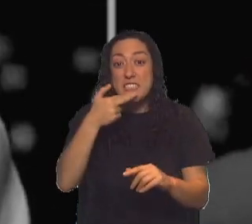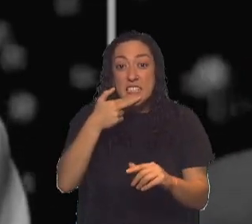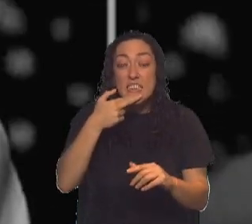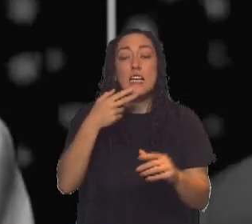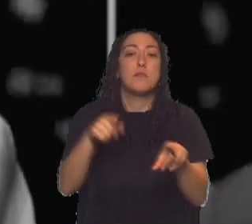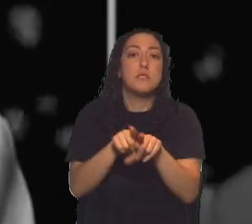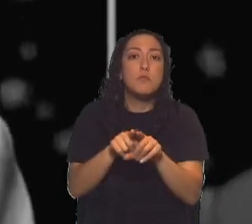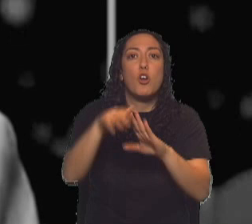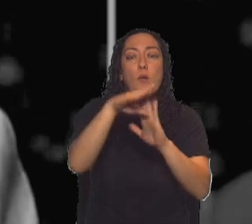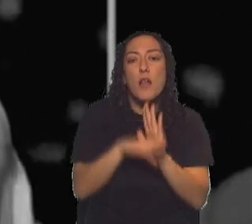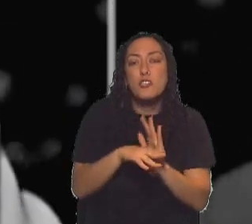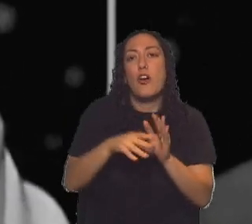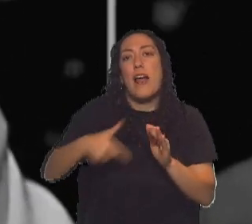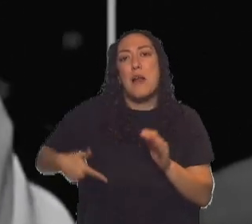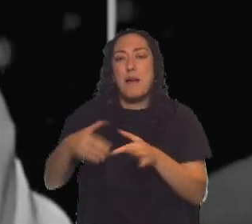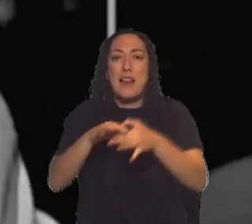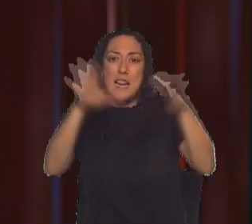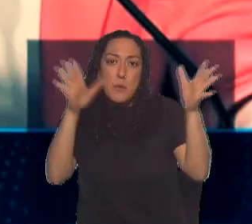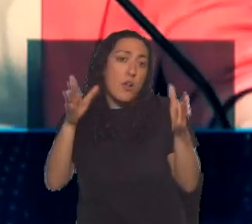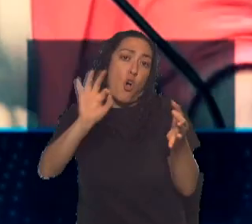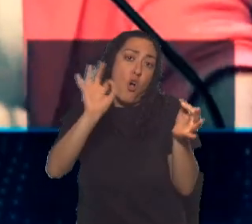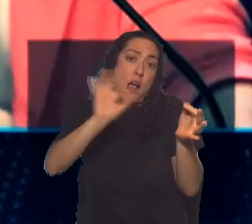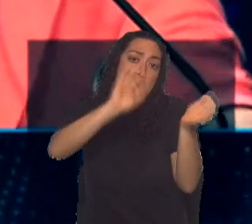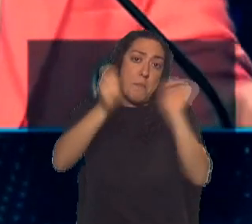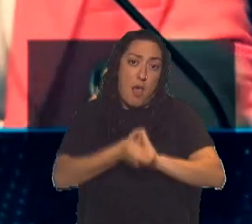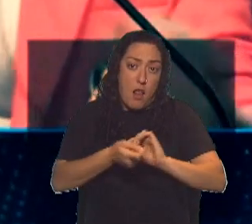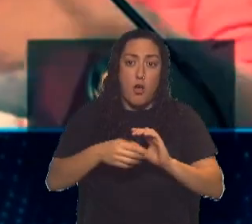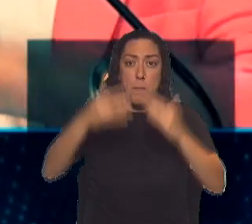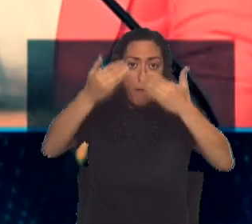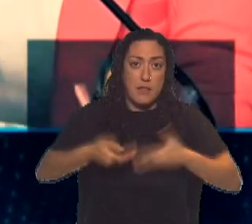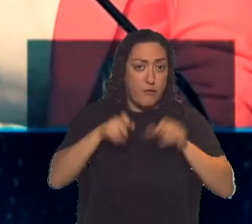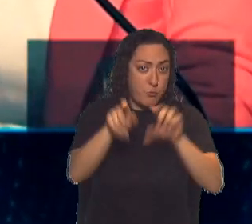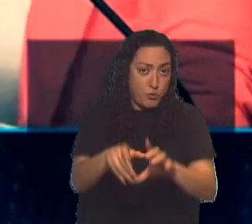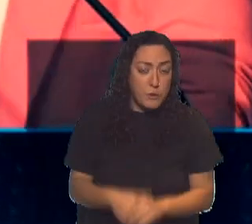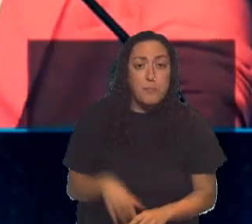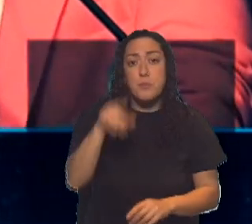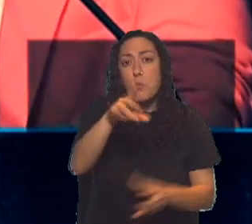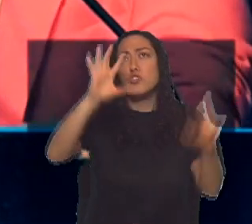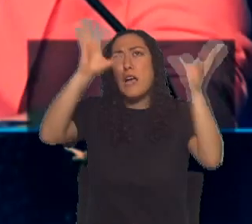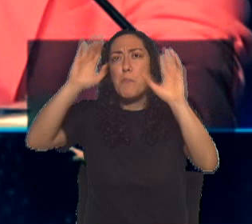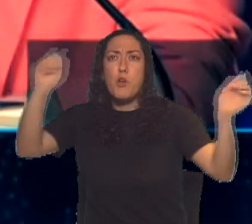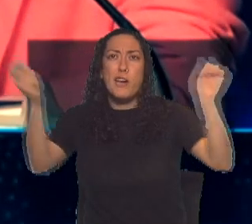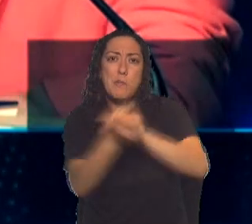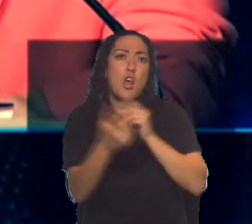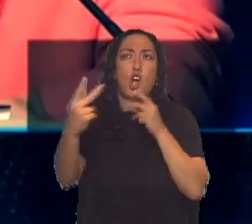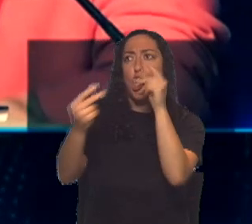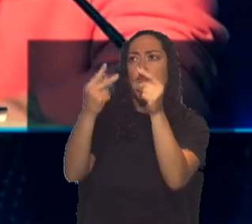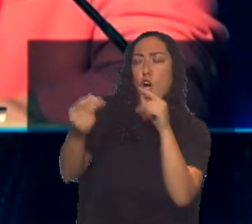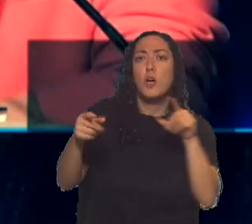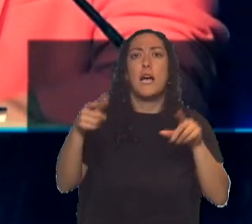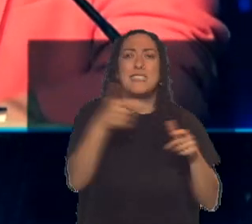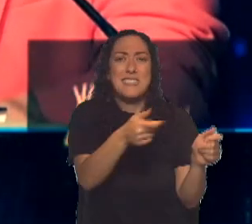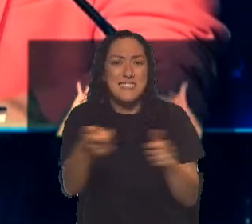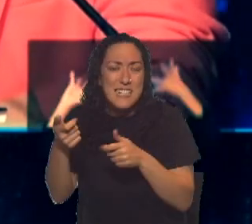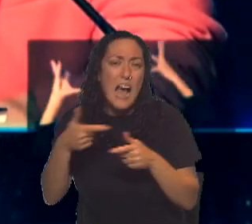liberación de armas Así que si no cambiala usted niega el cambio climático niega el genocidio